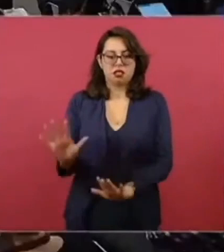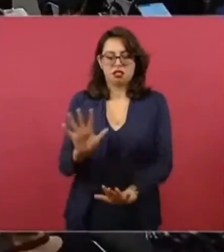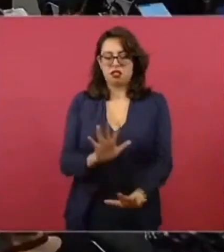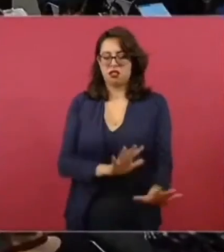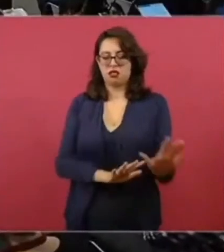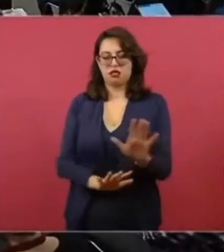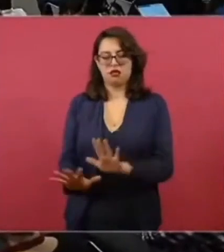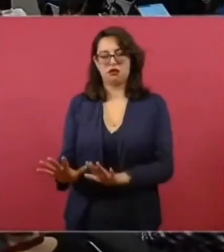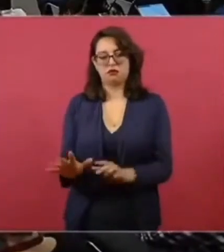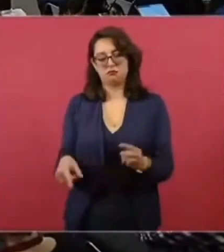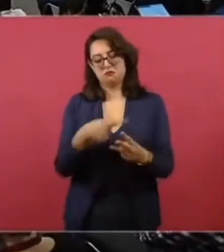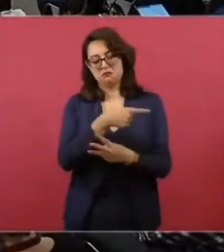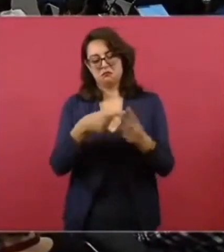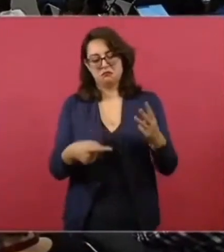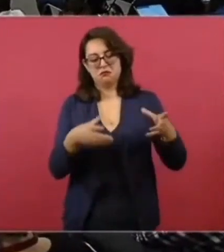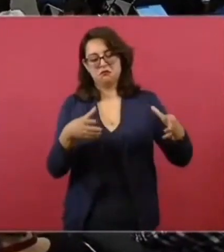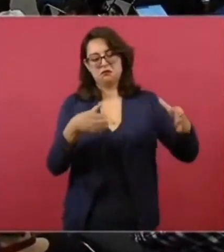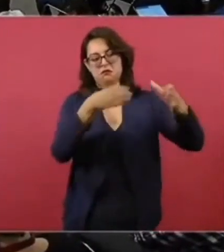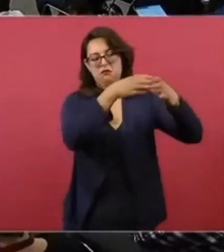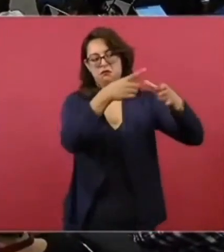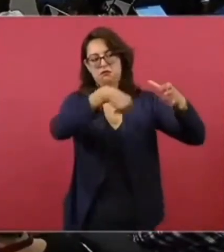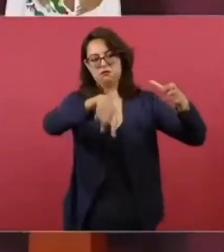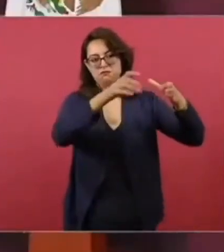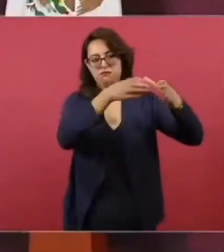lo que caracteriza a este grupo.